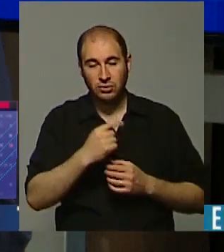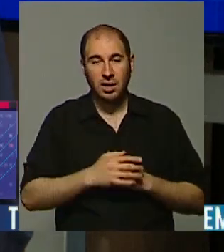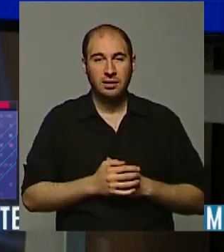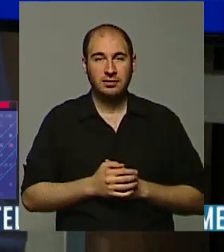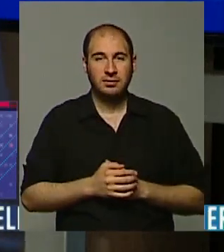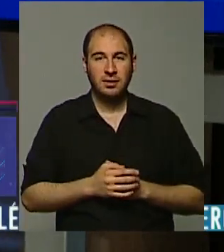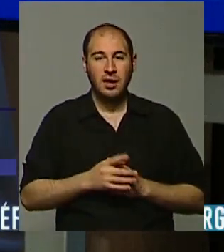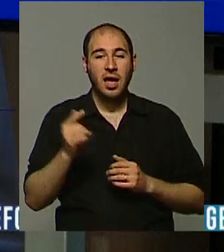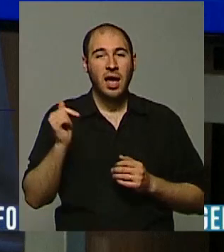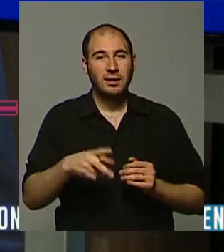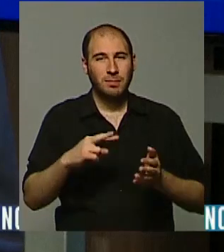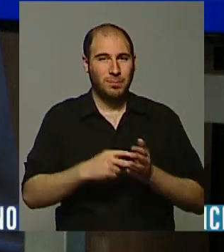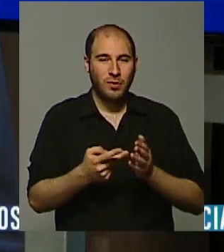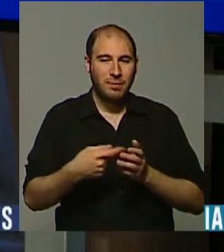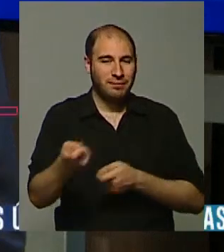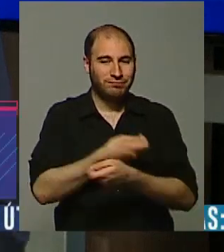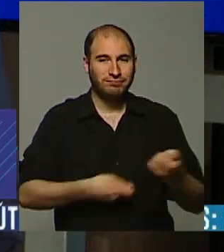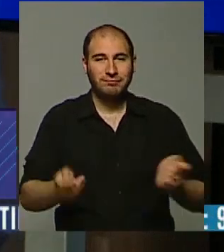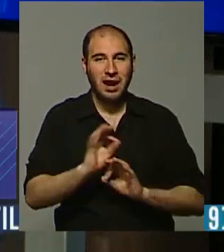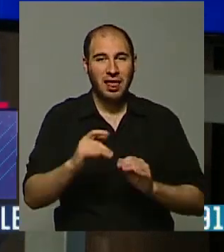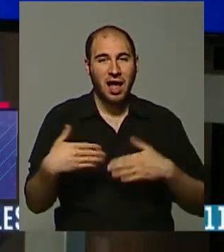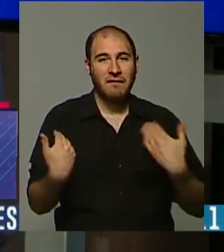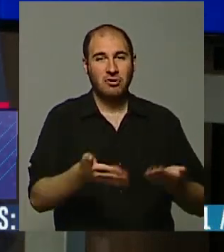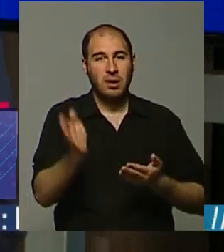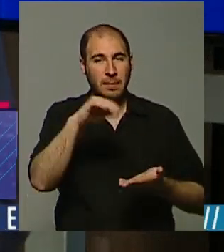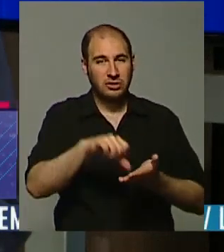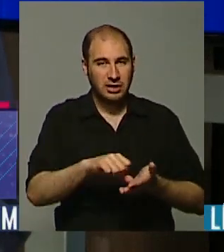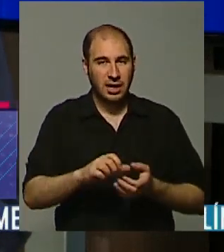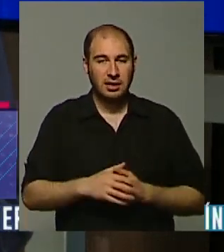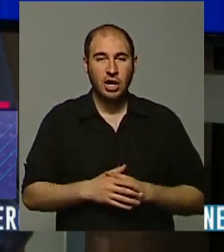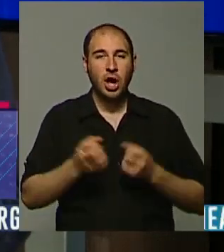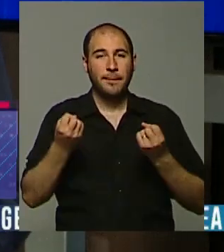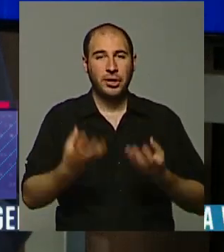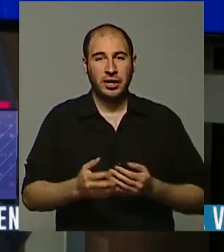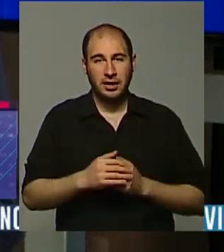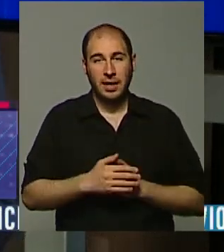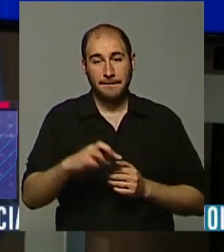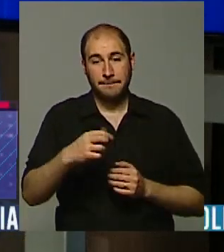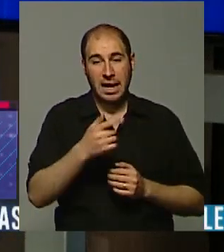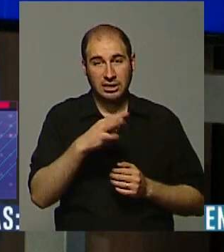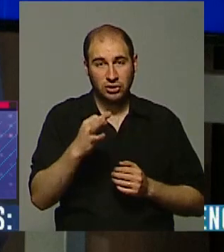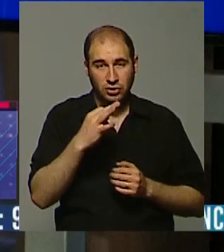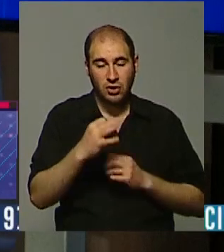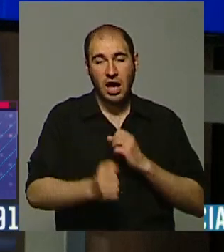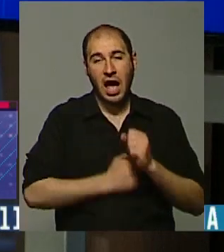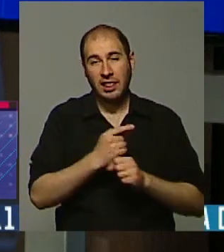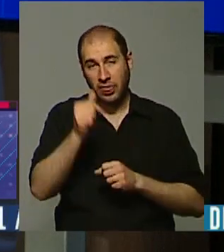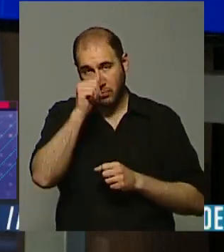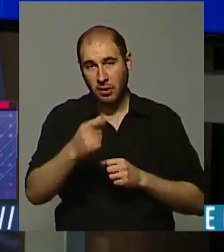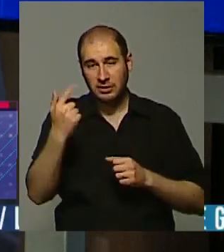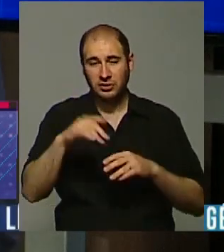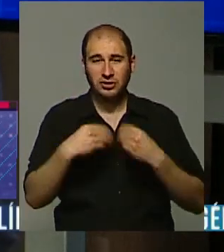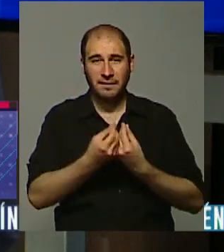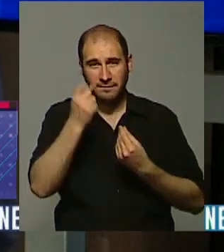de impactar en el mercado cambiario a favor del Banco Central. ¿Por qué? Porque desde las PASO al domingo pasado se